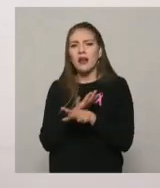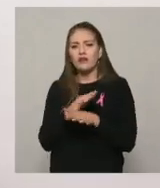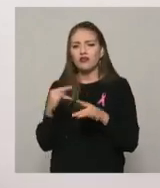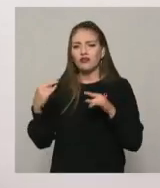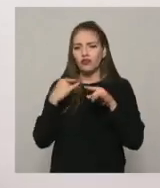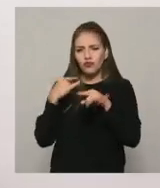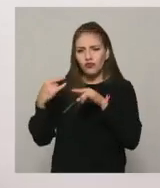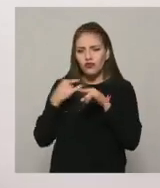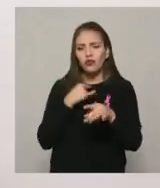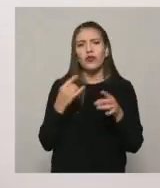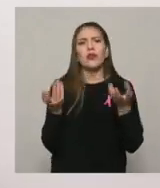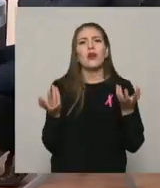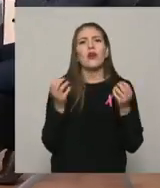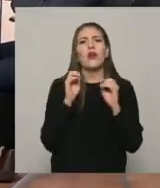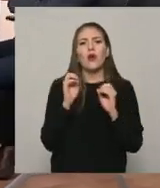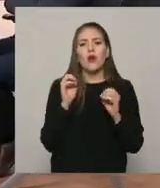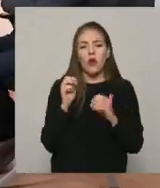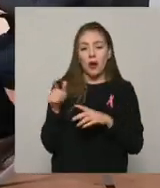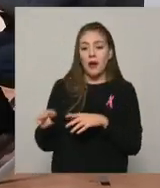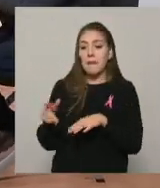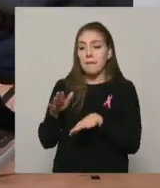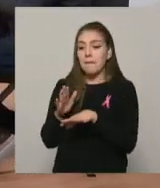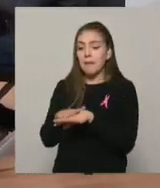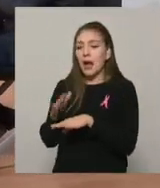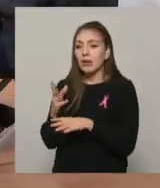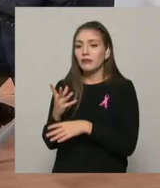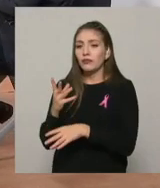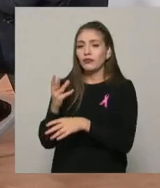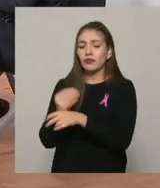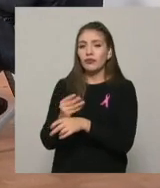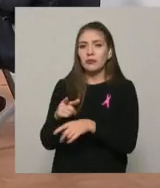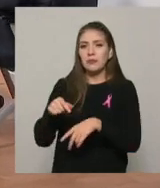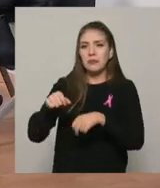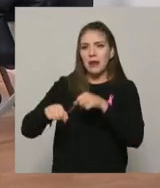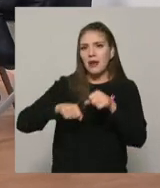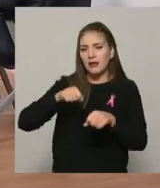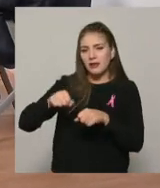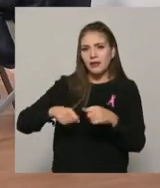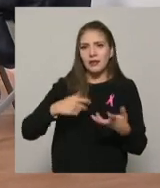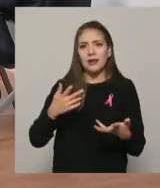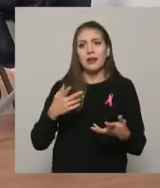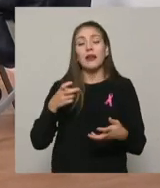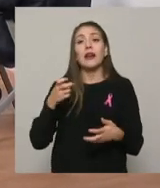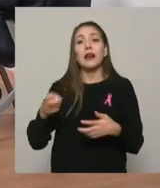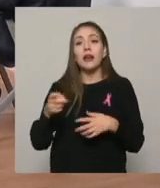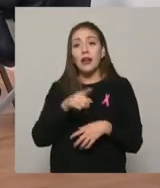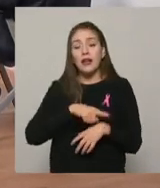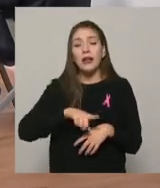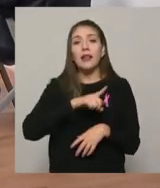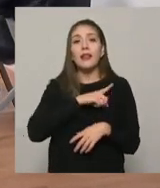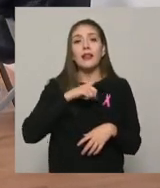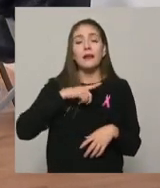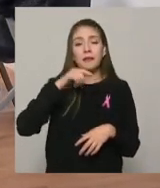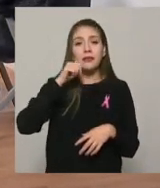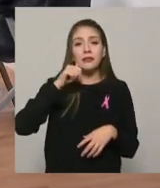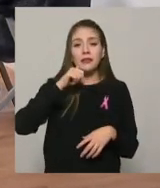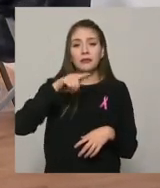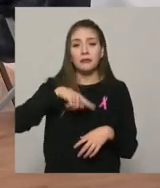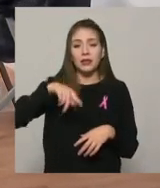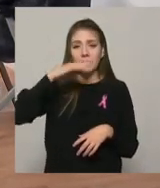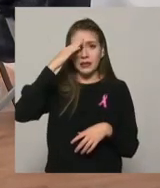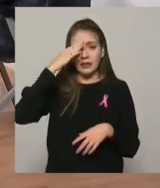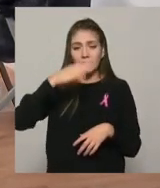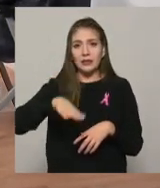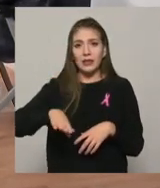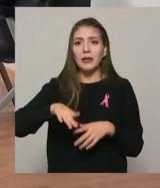bicicletas. Ese tipo de información de ciencia siempre tiene que estar presente en nuestra oferta como periodistas de ciencia, además de la parte que